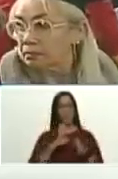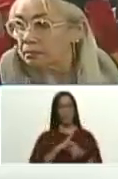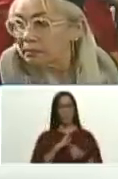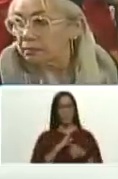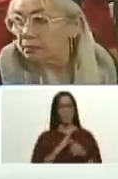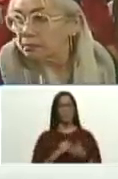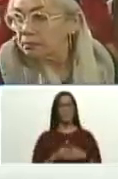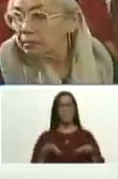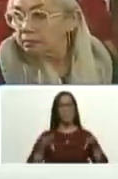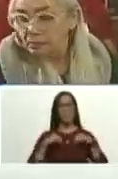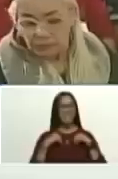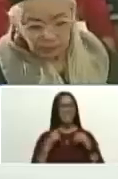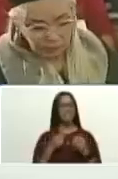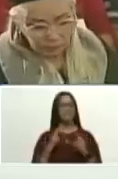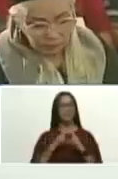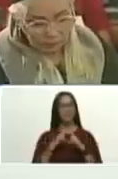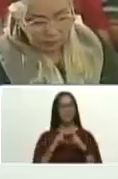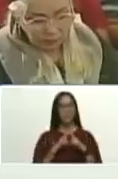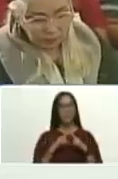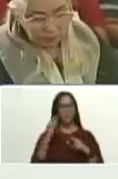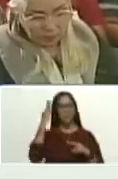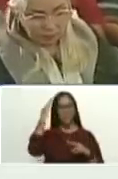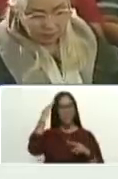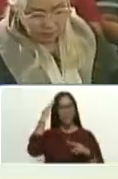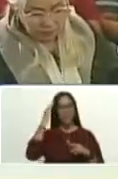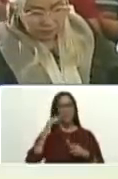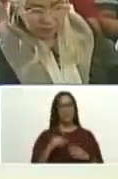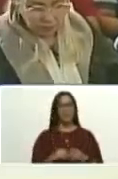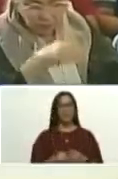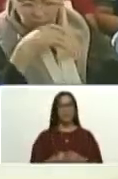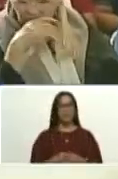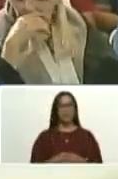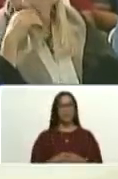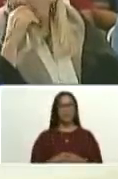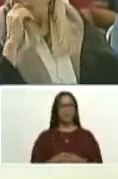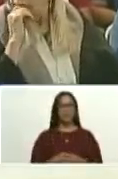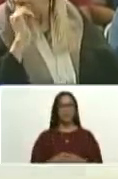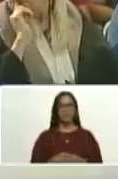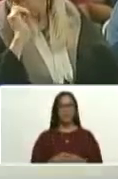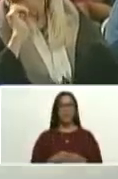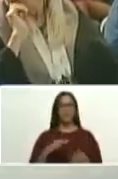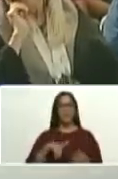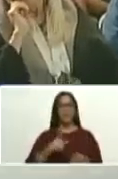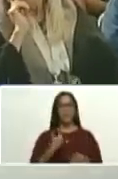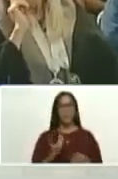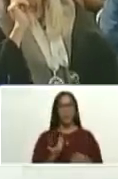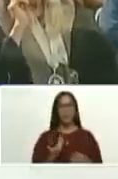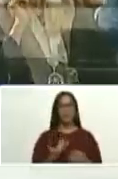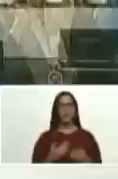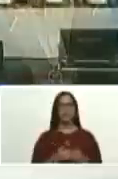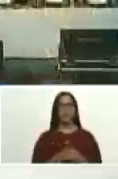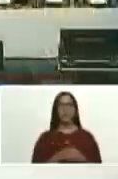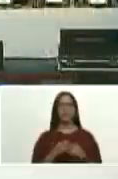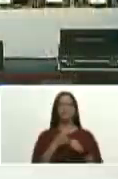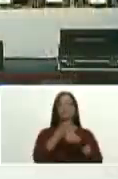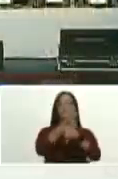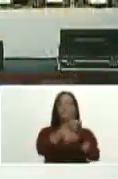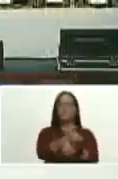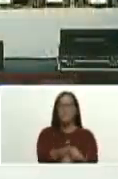se les reconozcan sus conocimientos y saberes y se les pueda dar un título